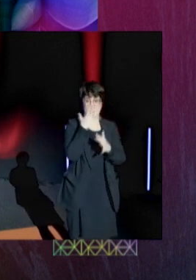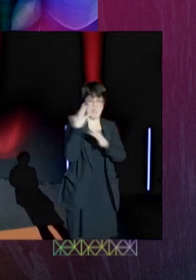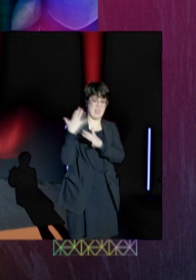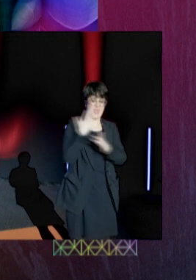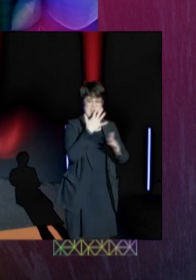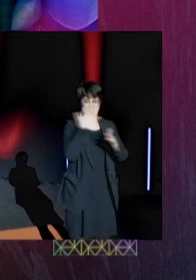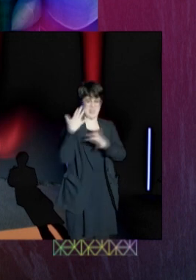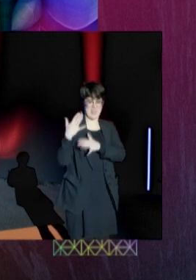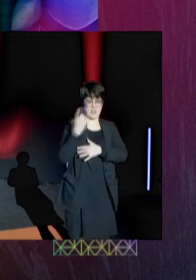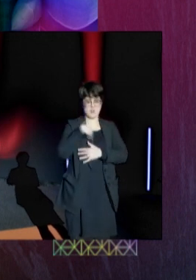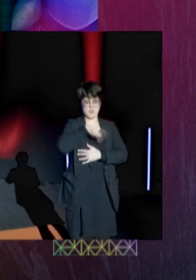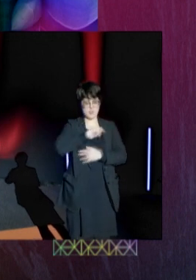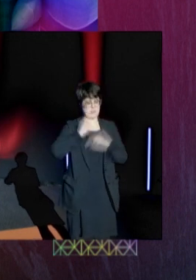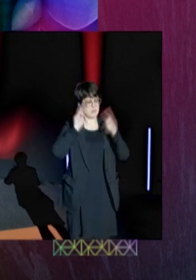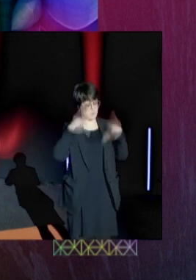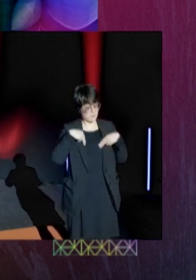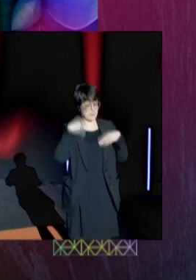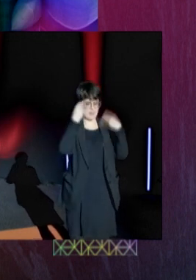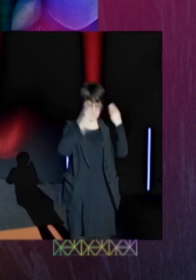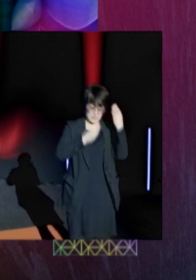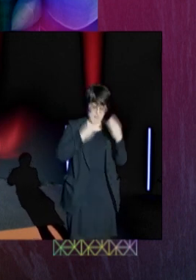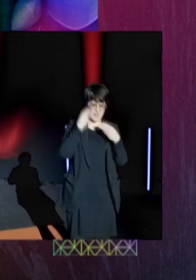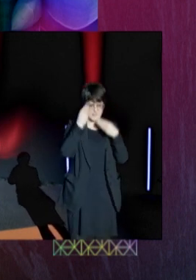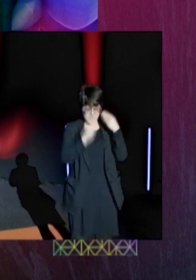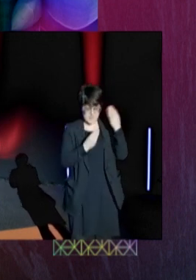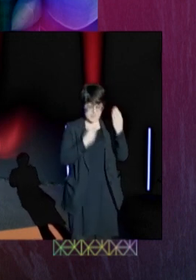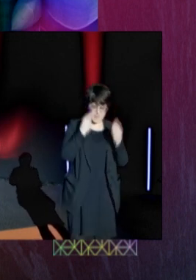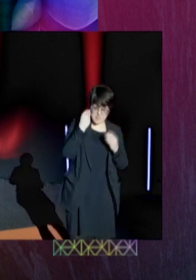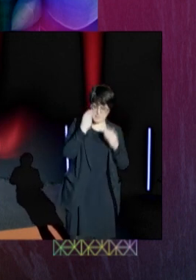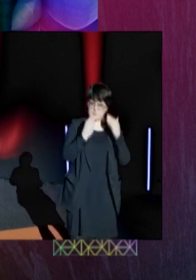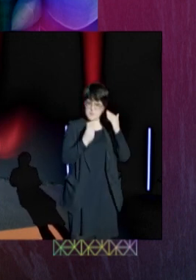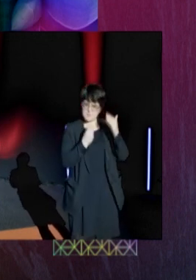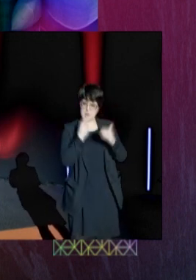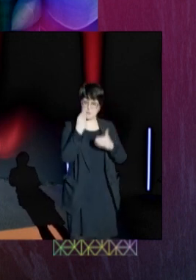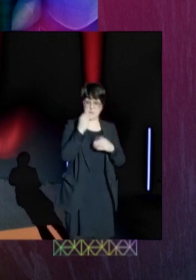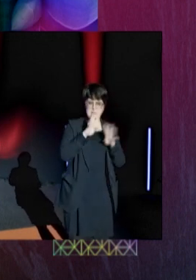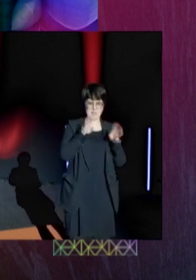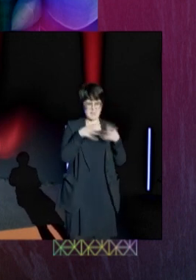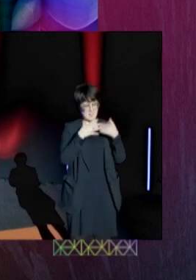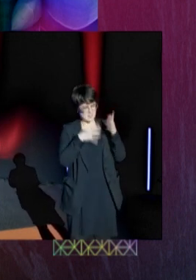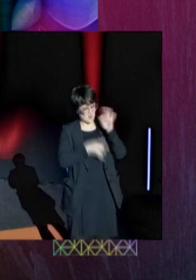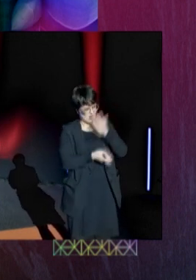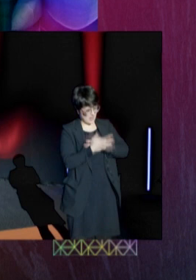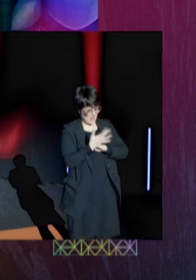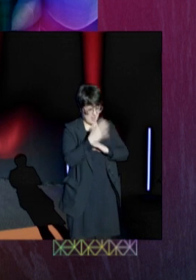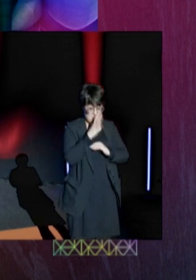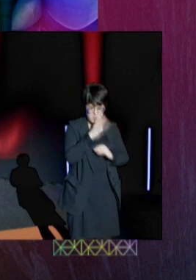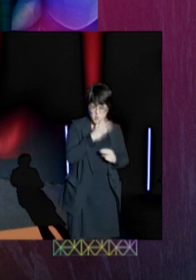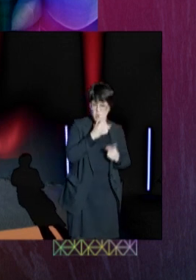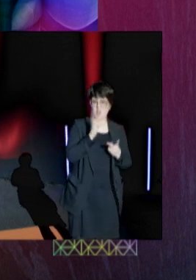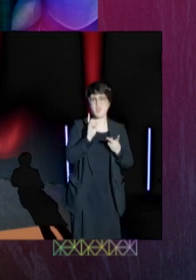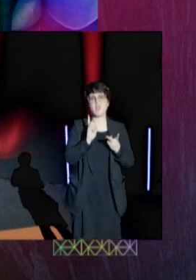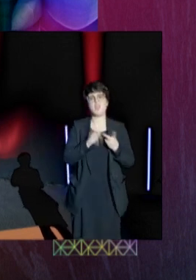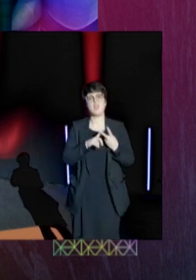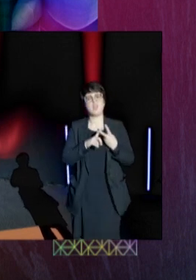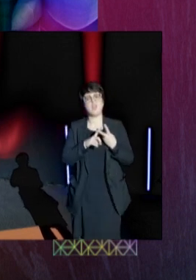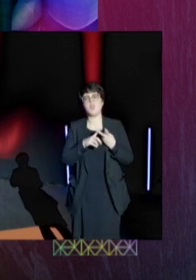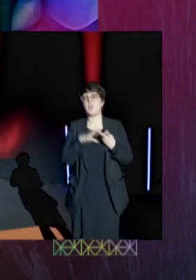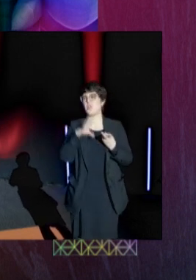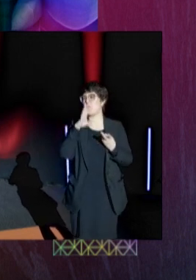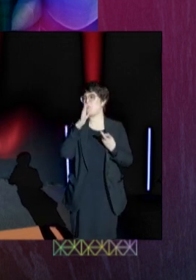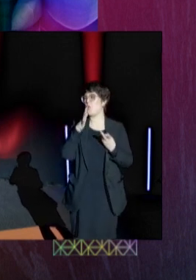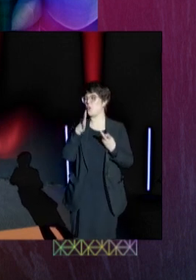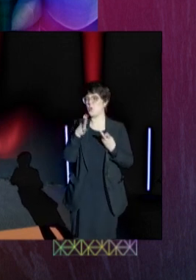dándole vueltas a Por qué el desarrollo de internet por qué eh el la